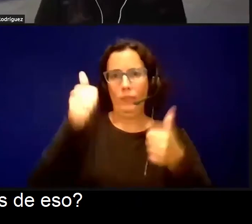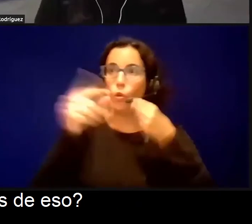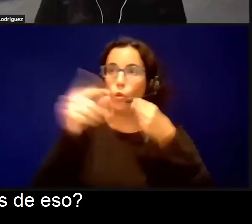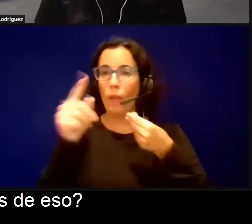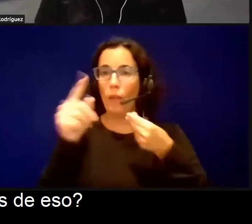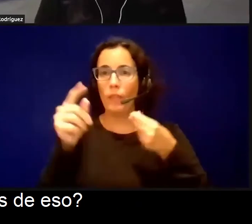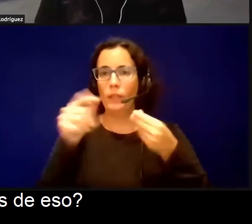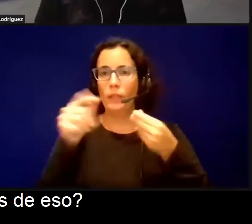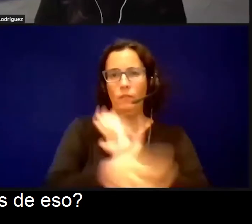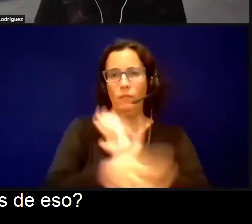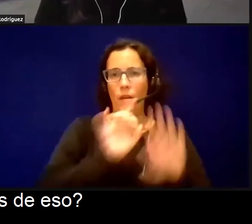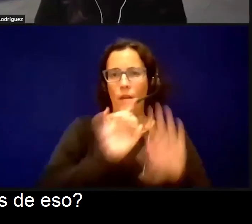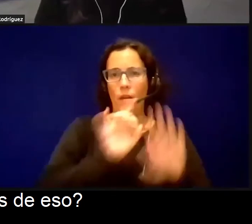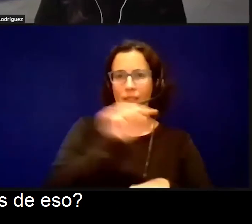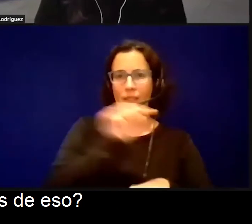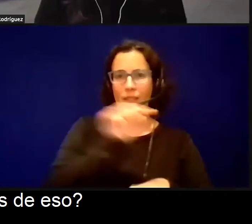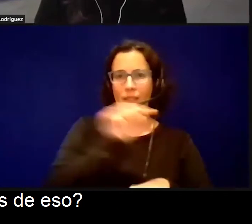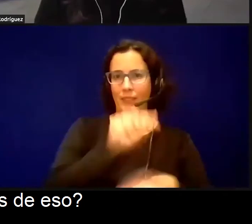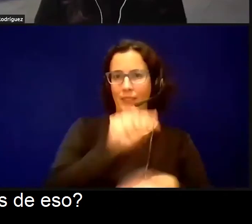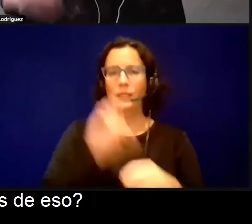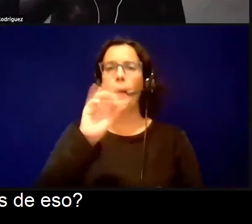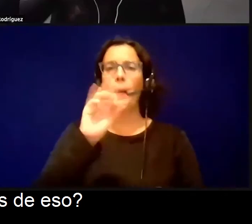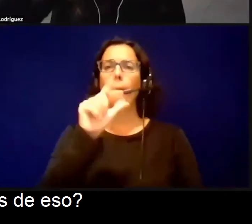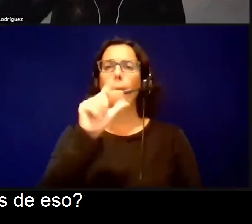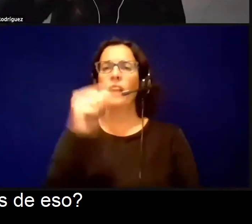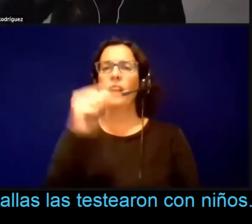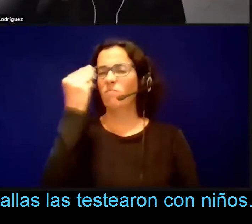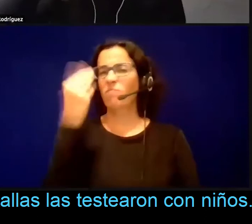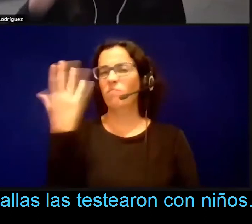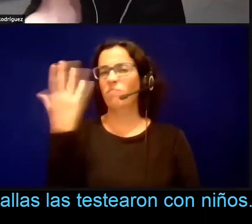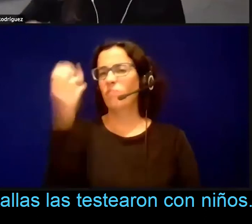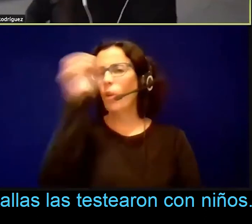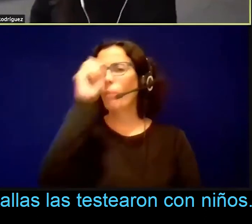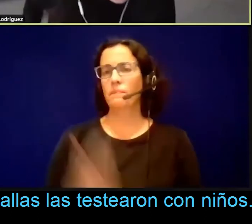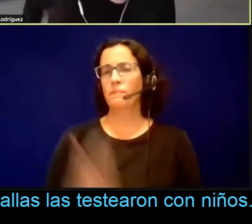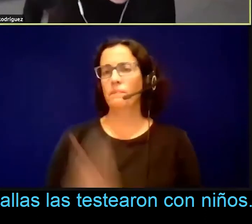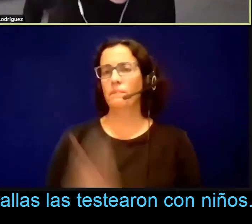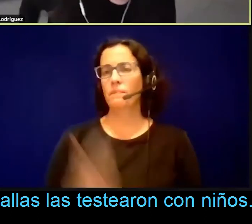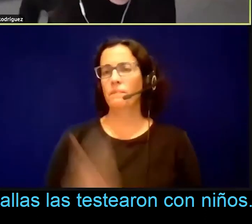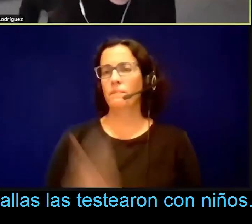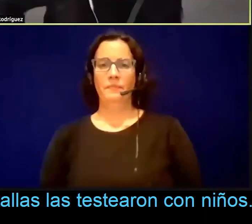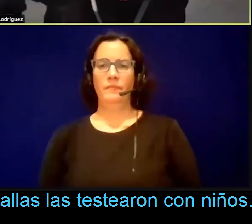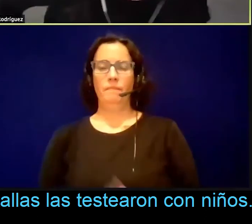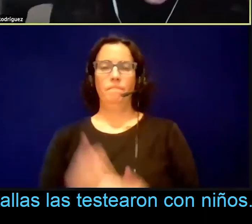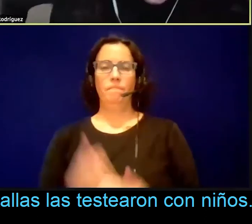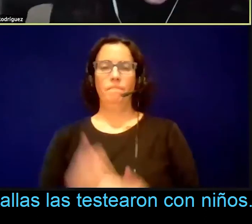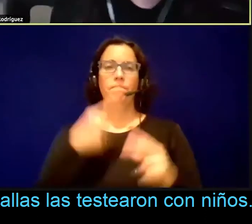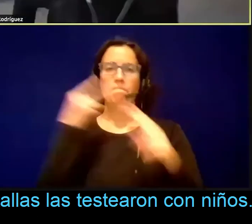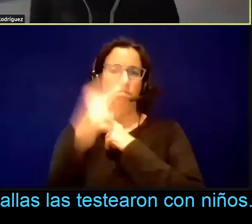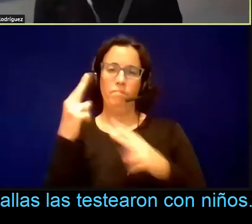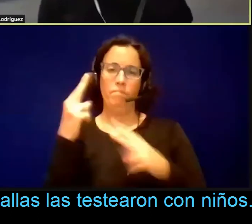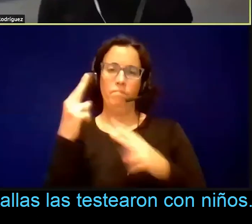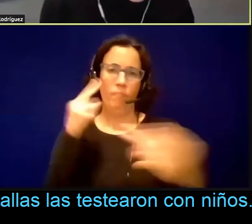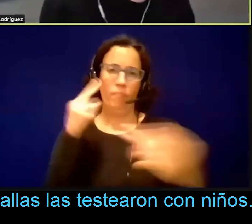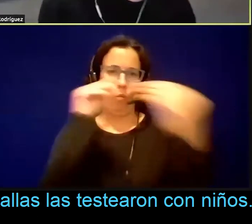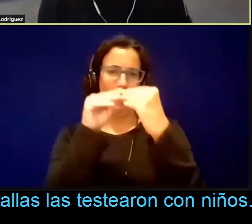Pilar, ¿qué piensas tú de eso? Vamos, yo estoy completamente de acuerdo contigo. Dicen que los móviles de Apple y